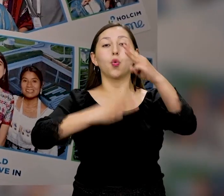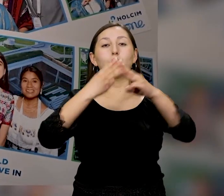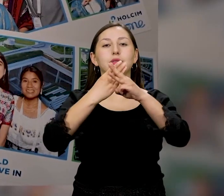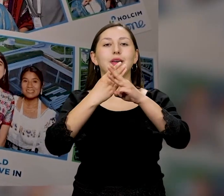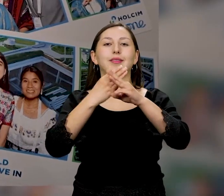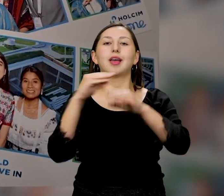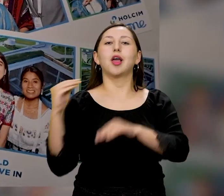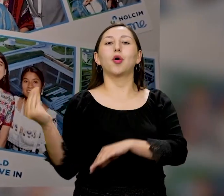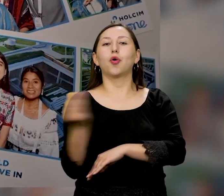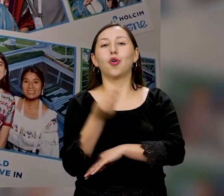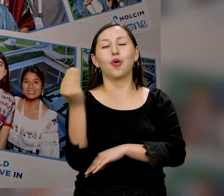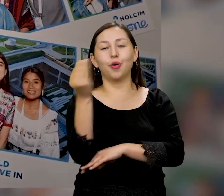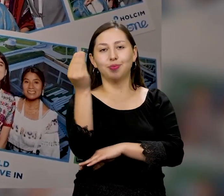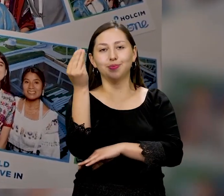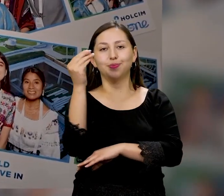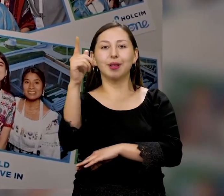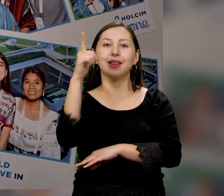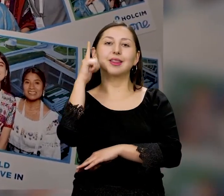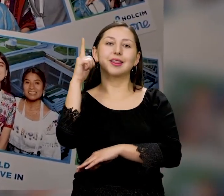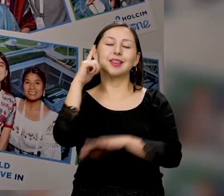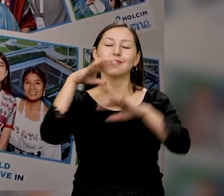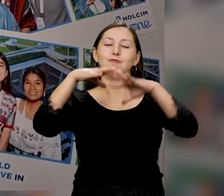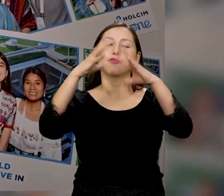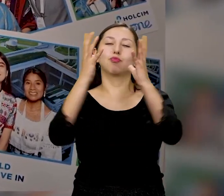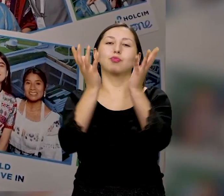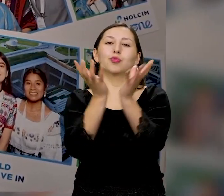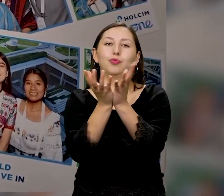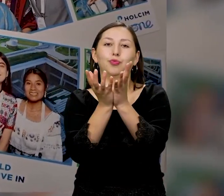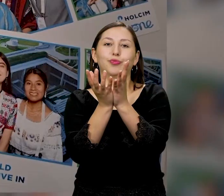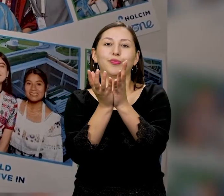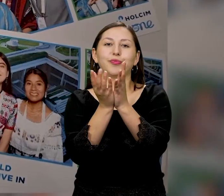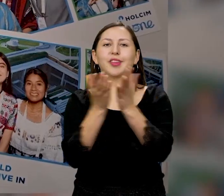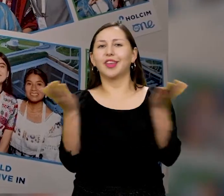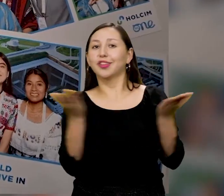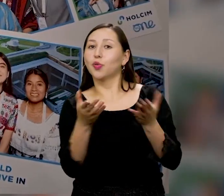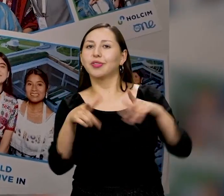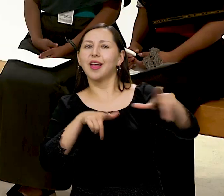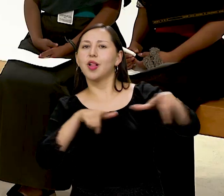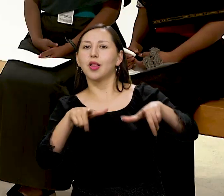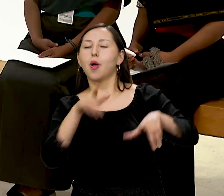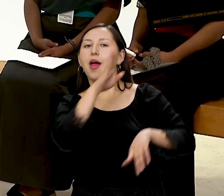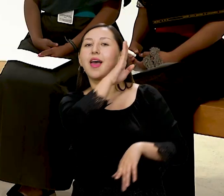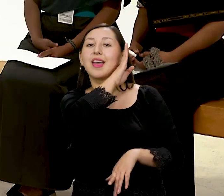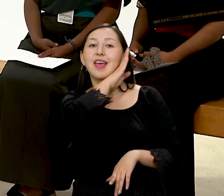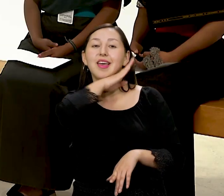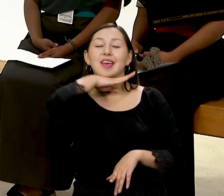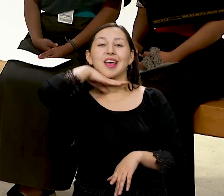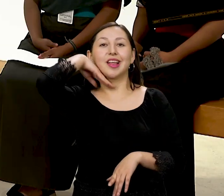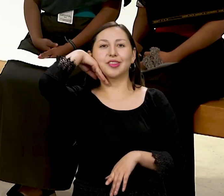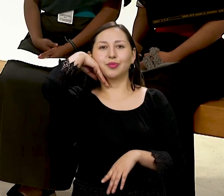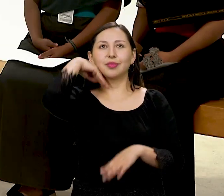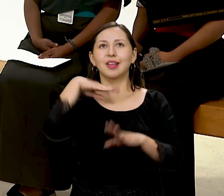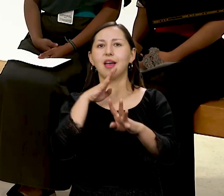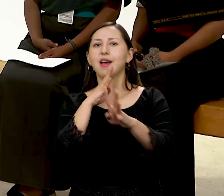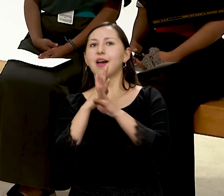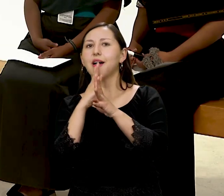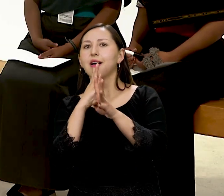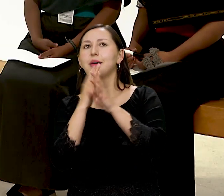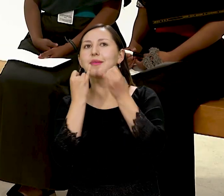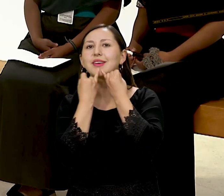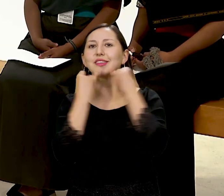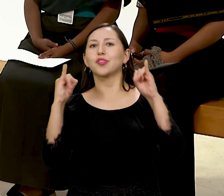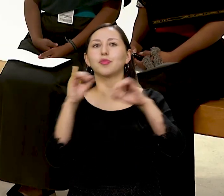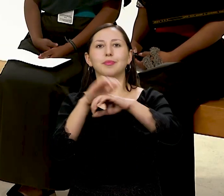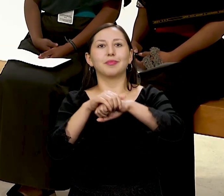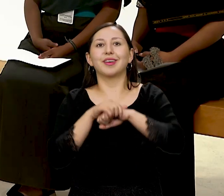de jóvenes líderes a nivel del mundo. Y yo fui a Reino Unido sin manejar al 100% el